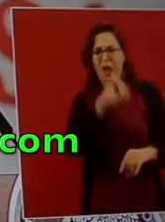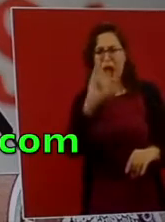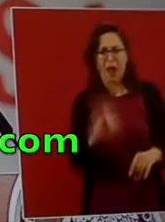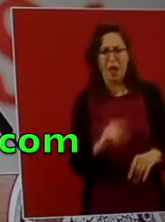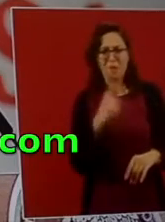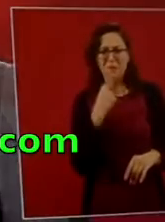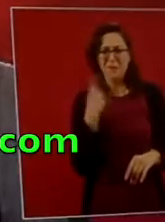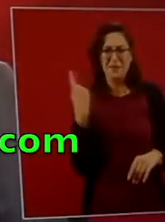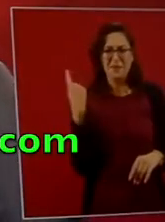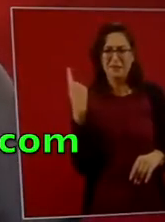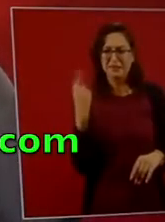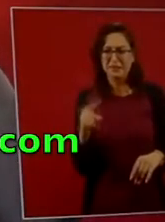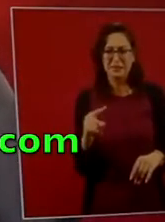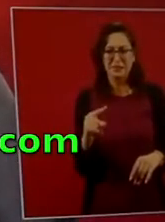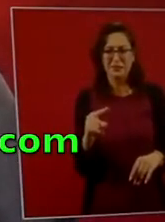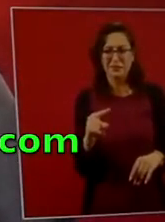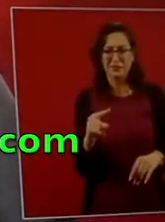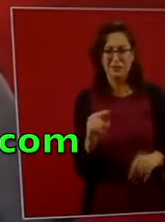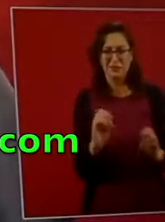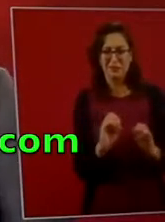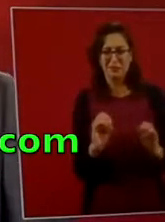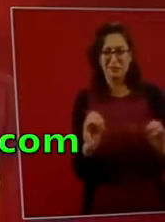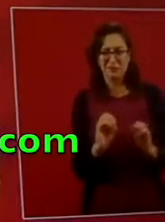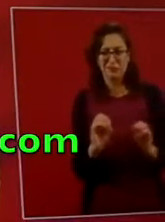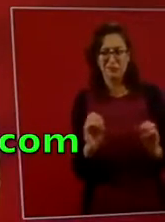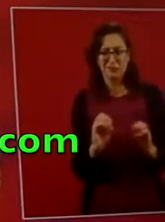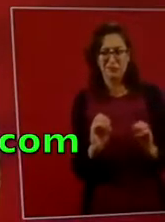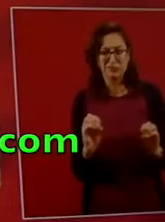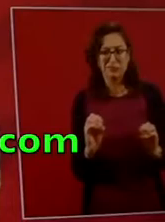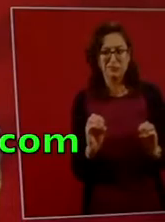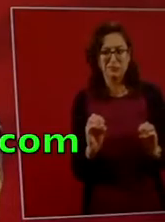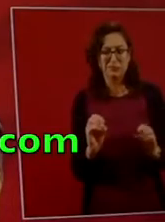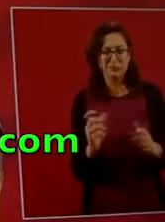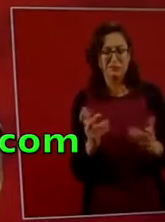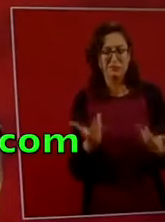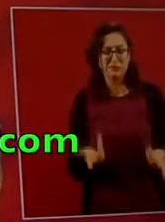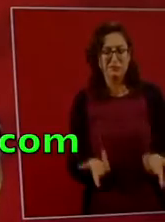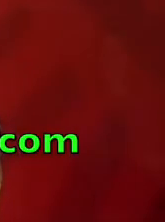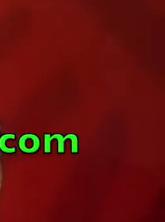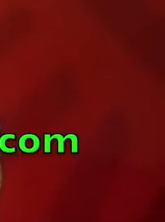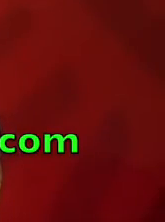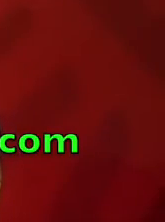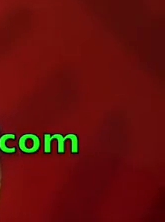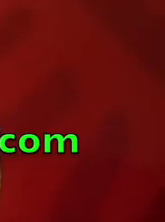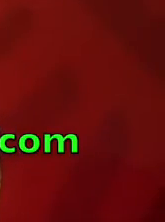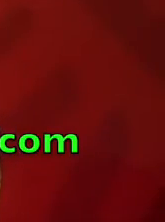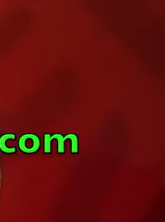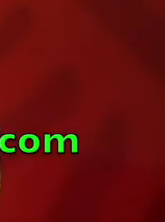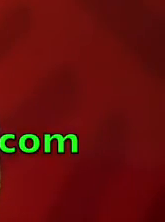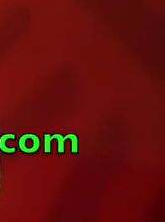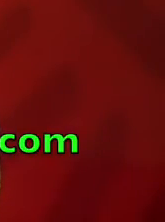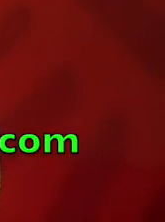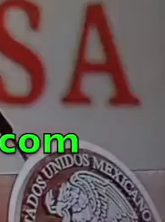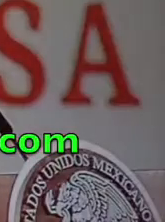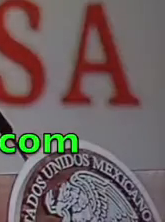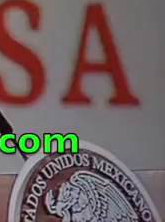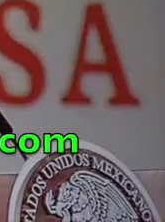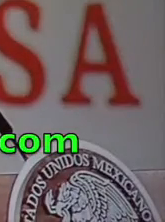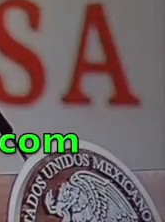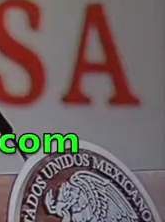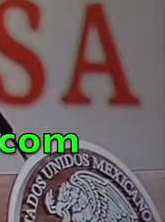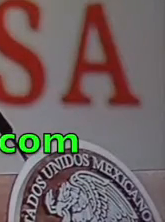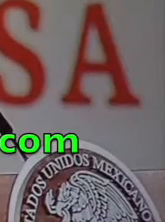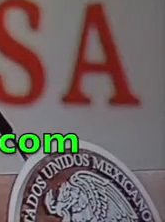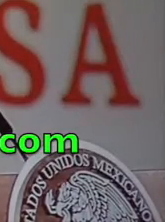tienen. Y lo otro es de que sobran críticas, sobran rivales que se suman por ahí, como el delegado de gobierno que empezó a